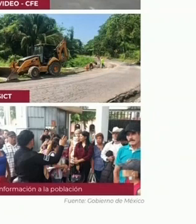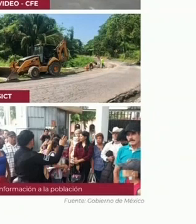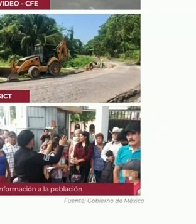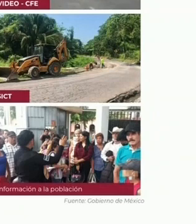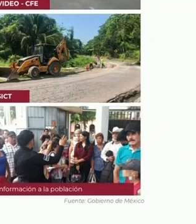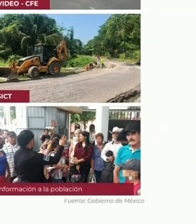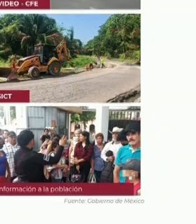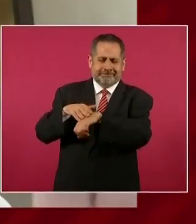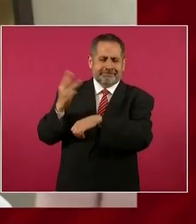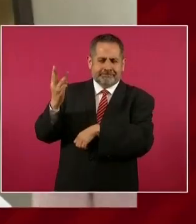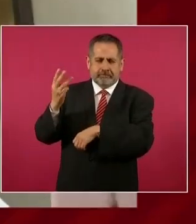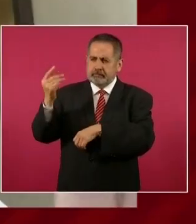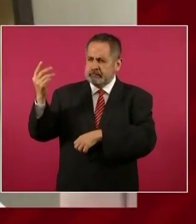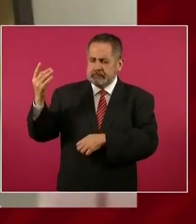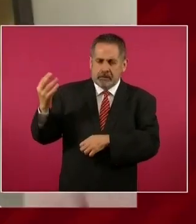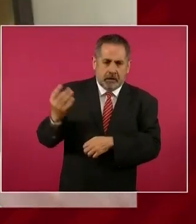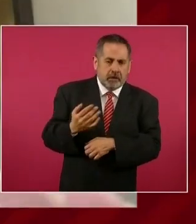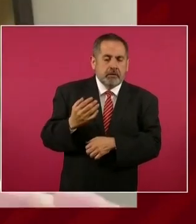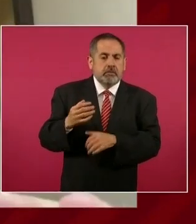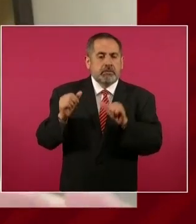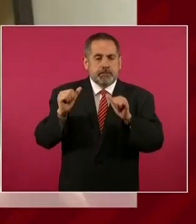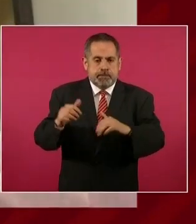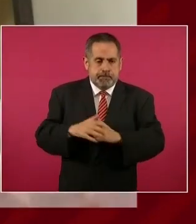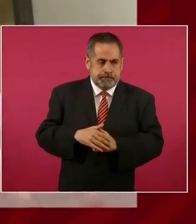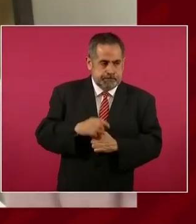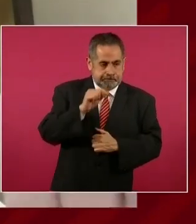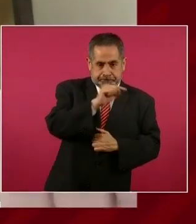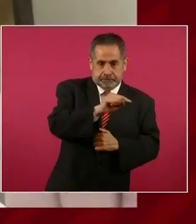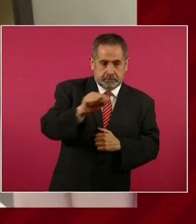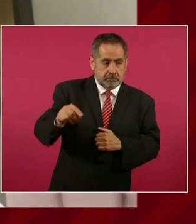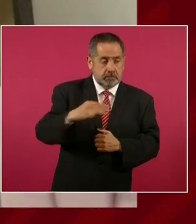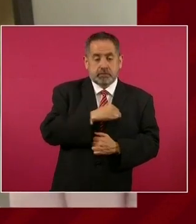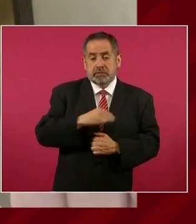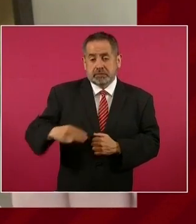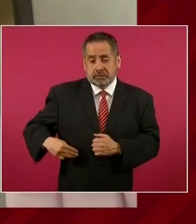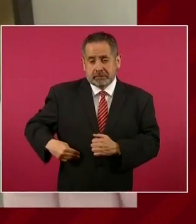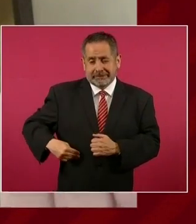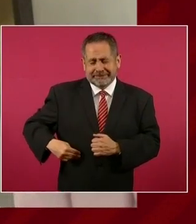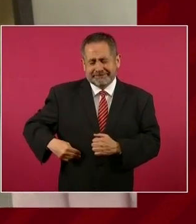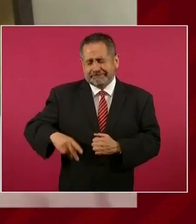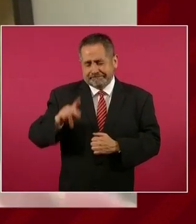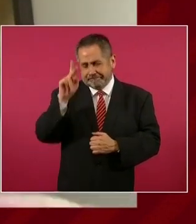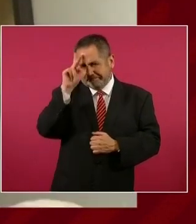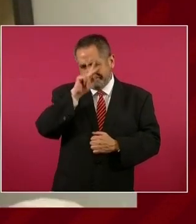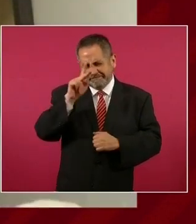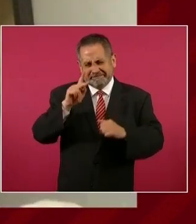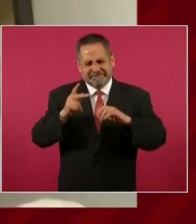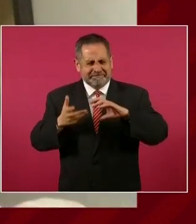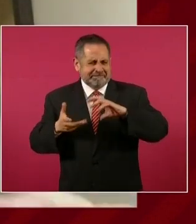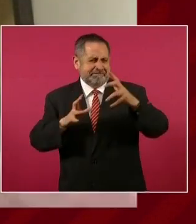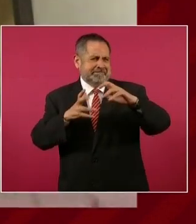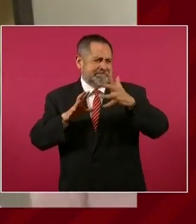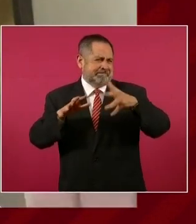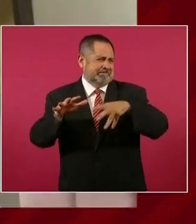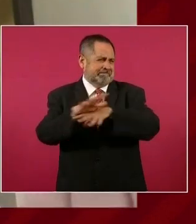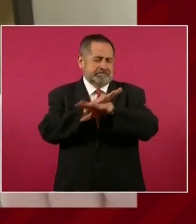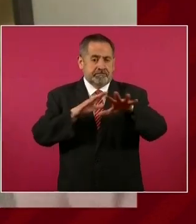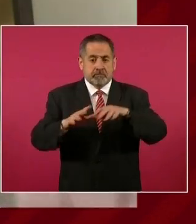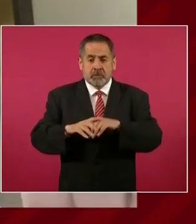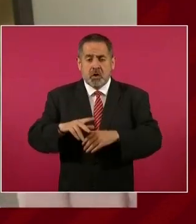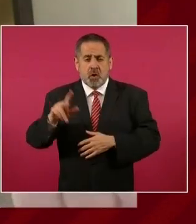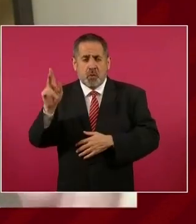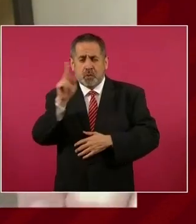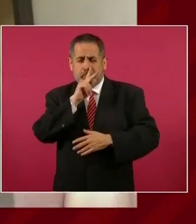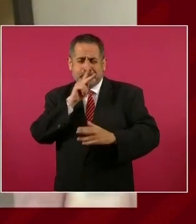Guardia Nacional. Los municipios que resultaron mayormente afectados con este huracán, con fuertes vientos